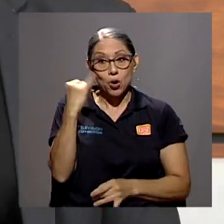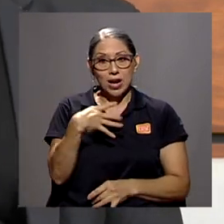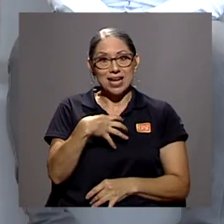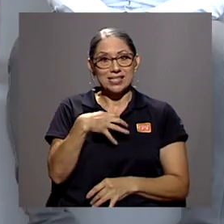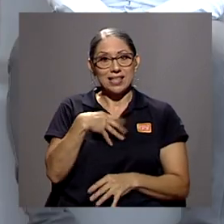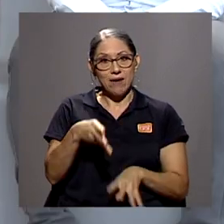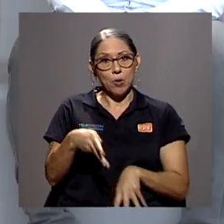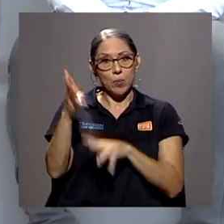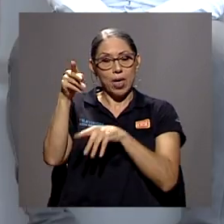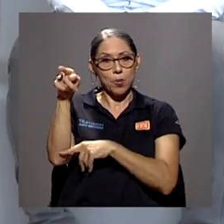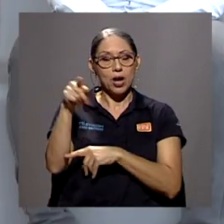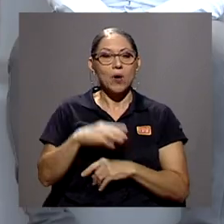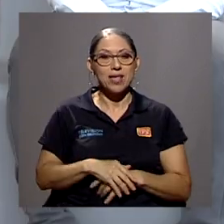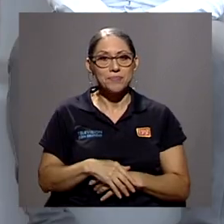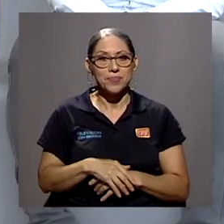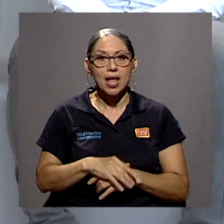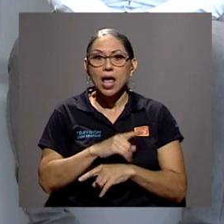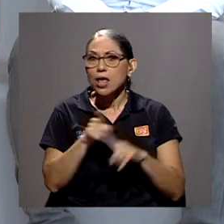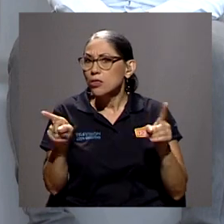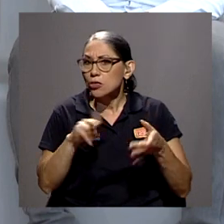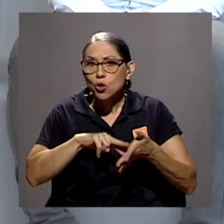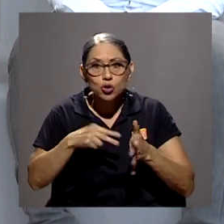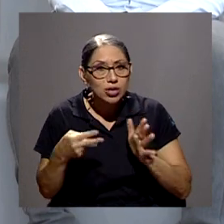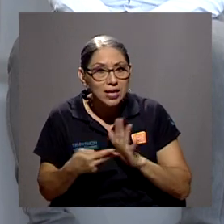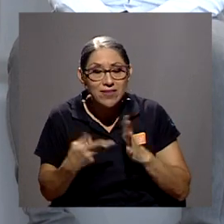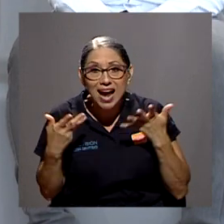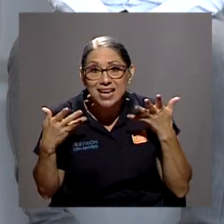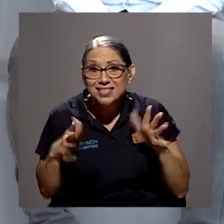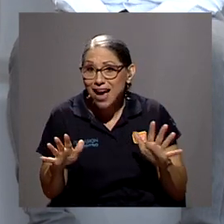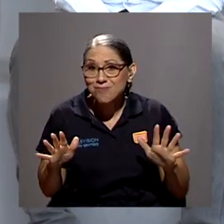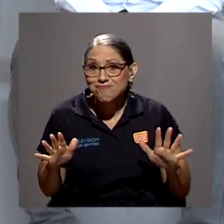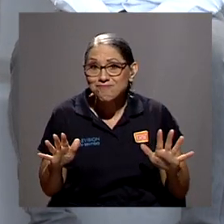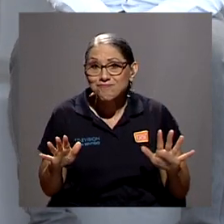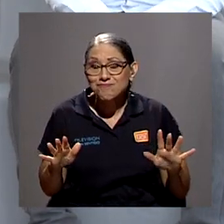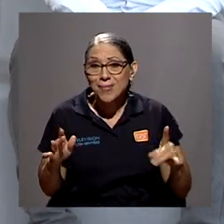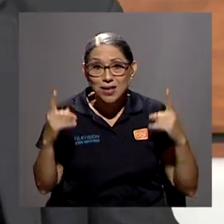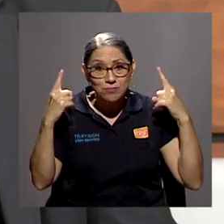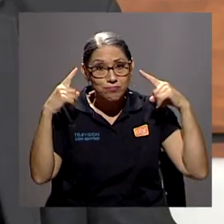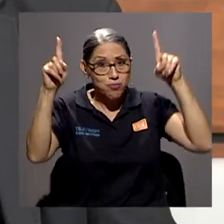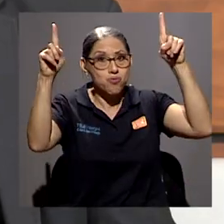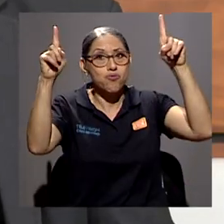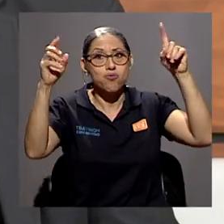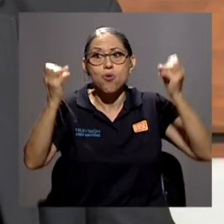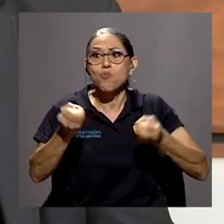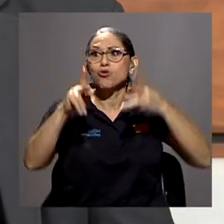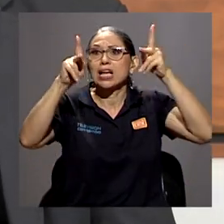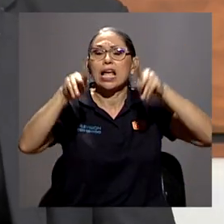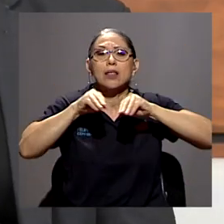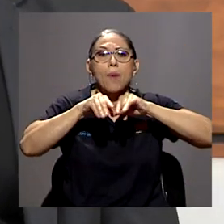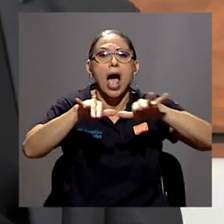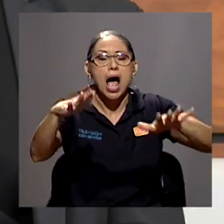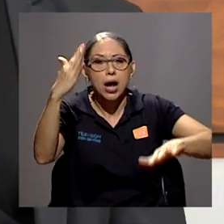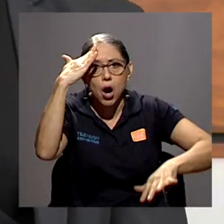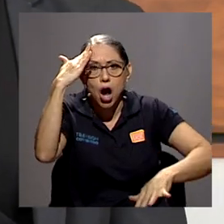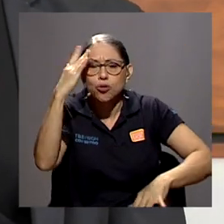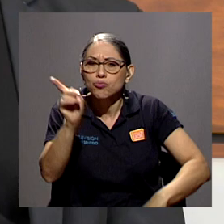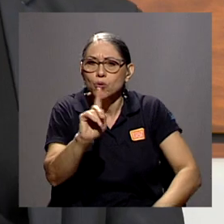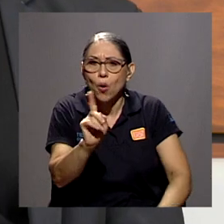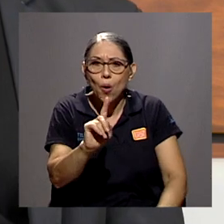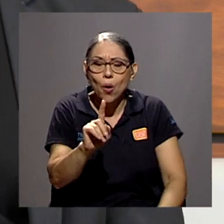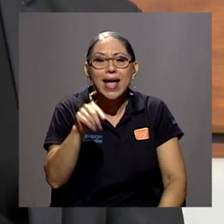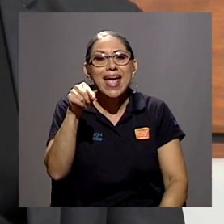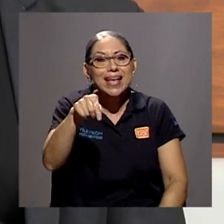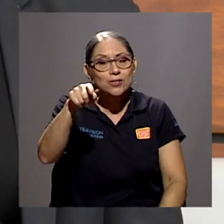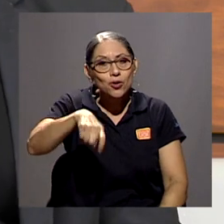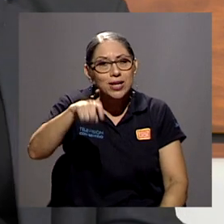ponerlo ahí este no significa que ya alcanzó la cantidad de gente necesaria no estos requieren de